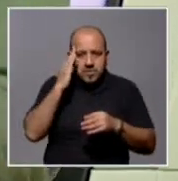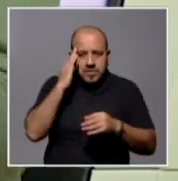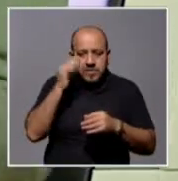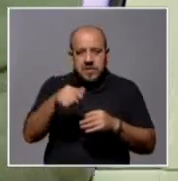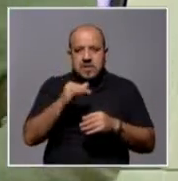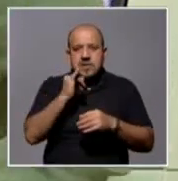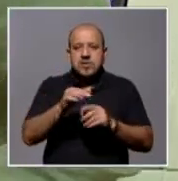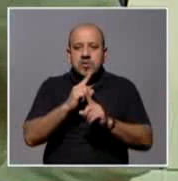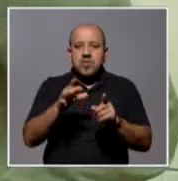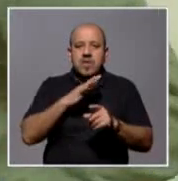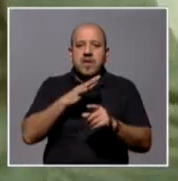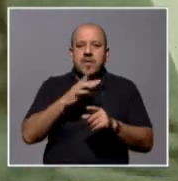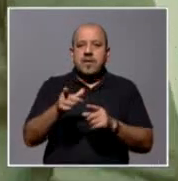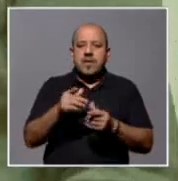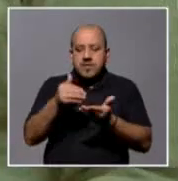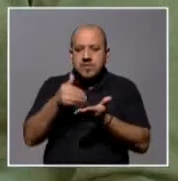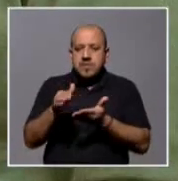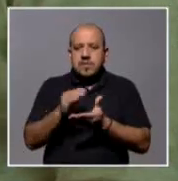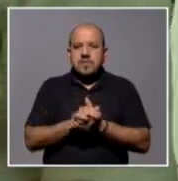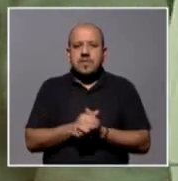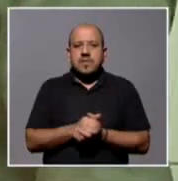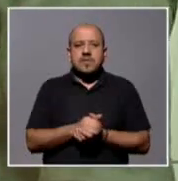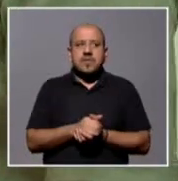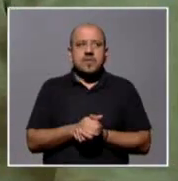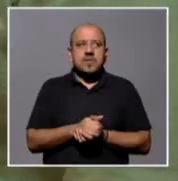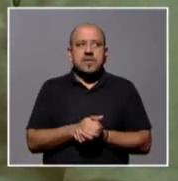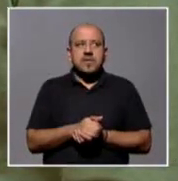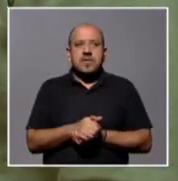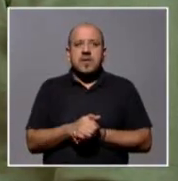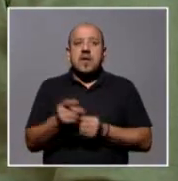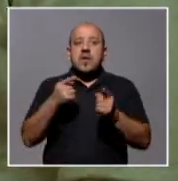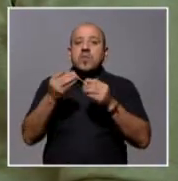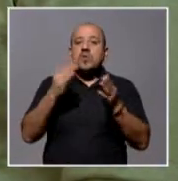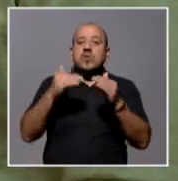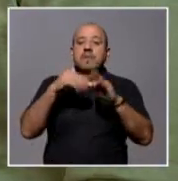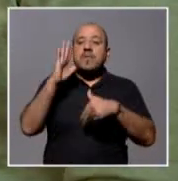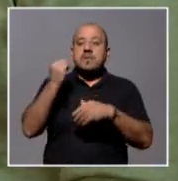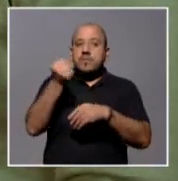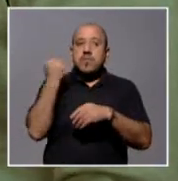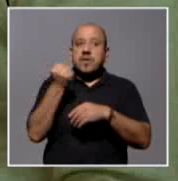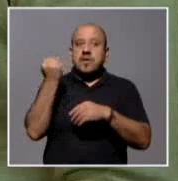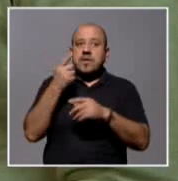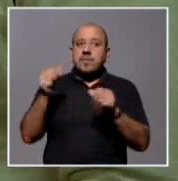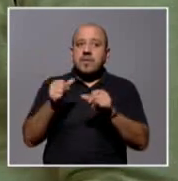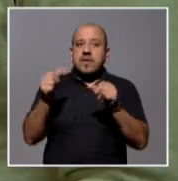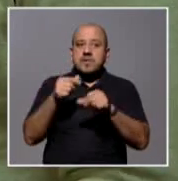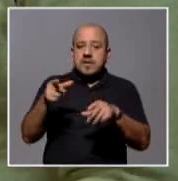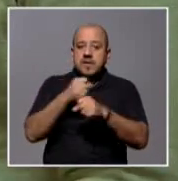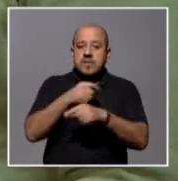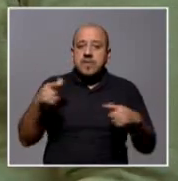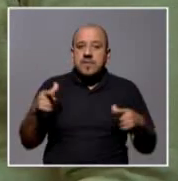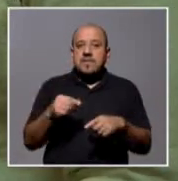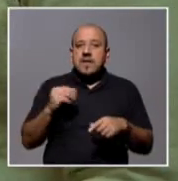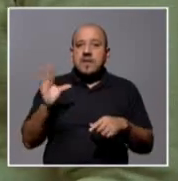resto o no en algún lugar, por ejemplo. Perfecto, sí. ¿Y cuáles son las áreas más importantes para hacer la limpieza y todo